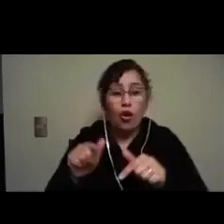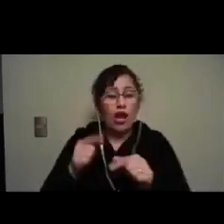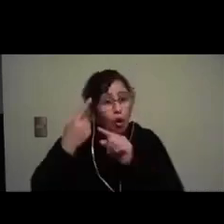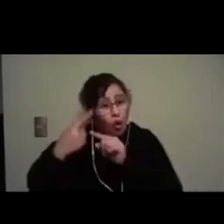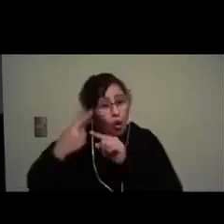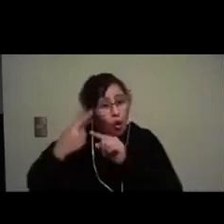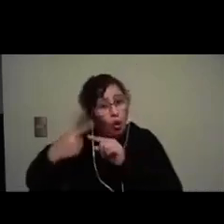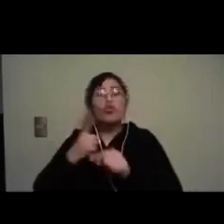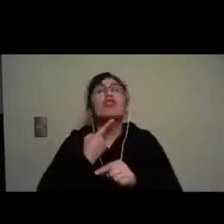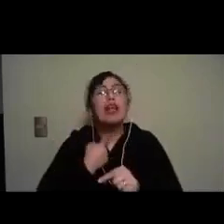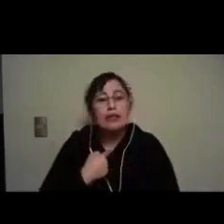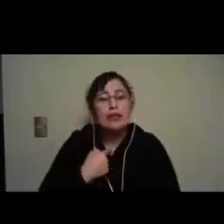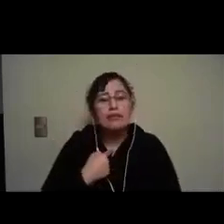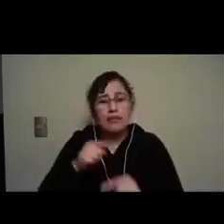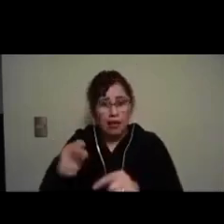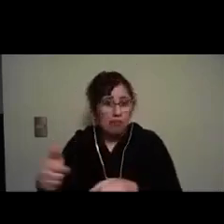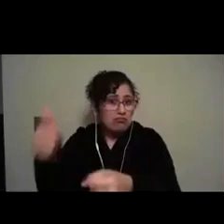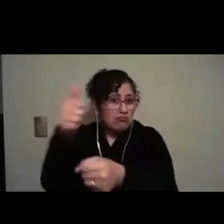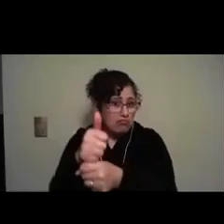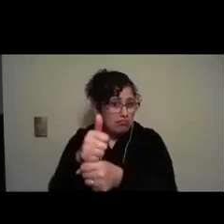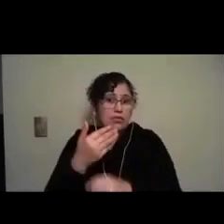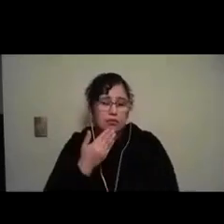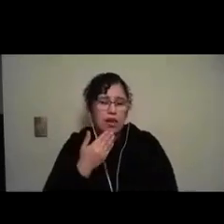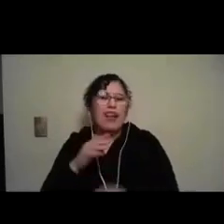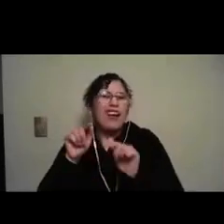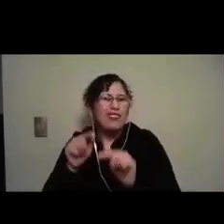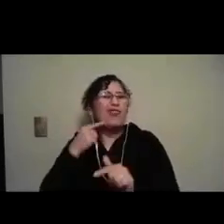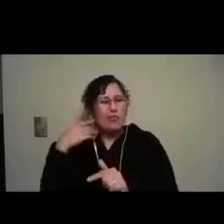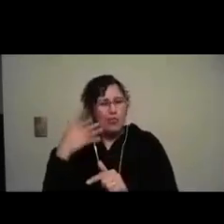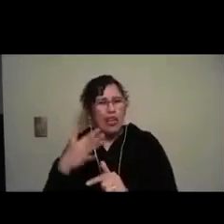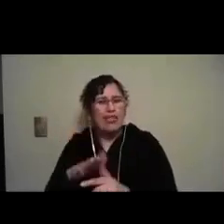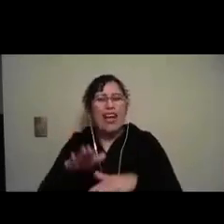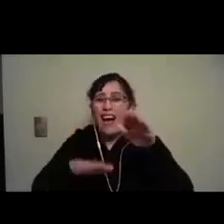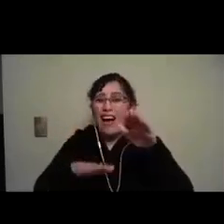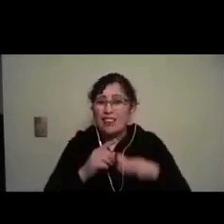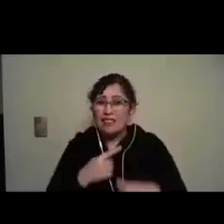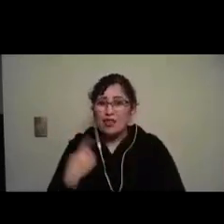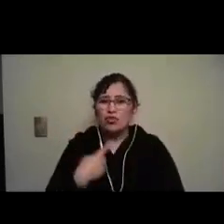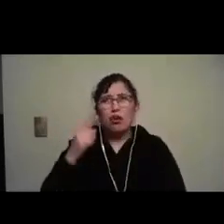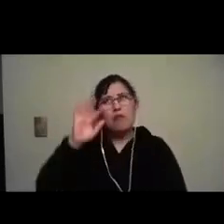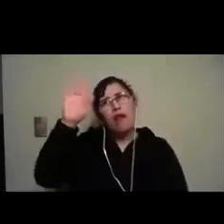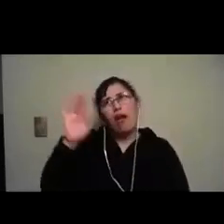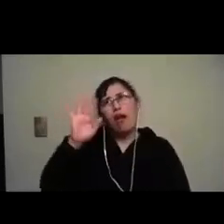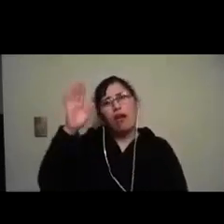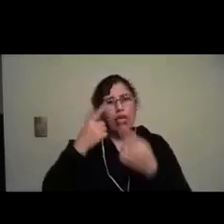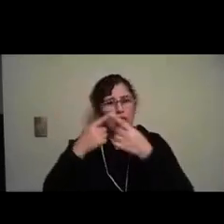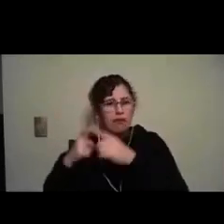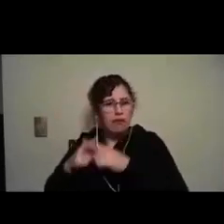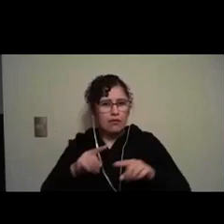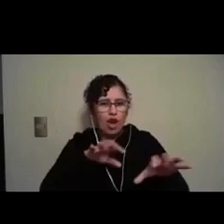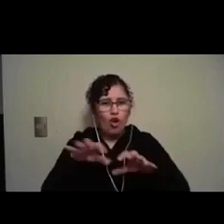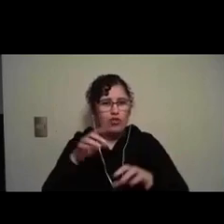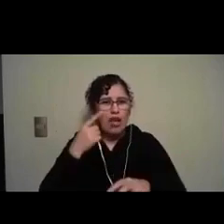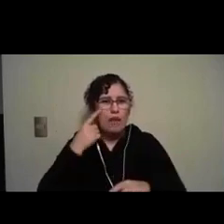¿ya? Entonces, yo creo que por ahí pasa un poco, ya uno a veces es un poco utópico al plantear intervenciones como para